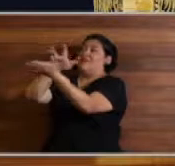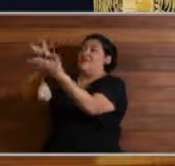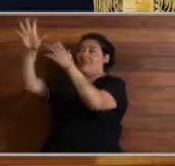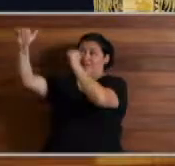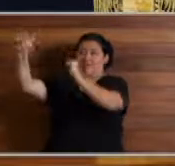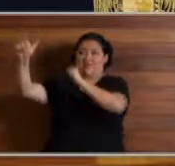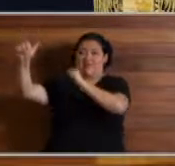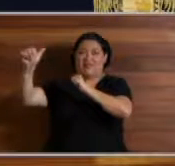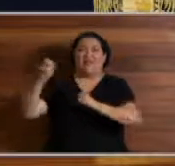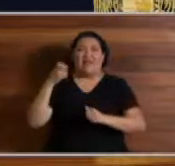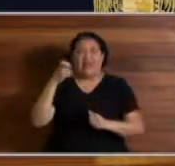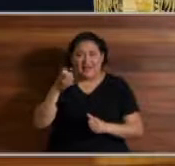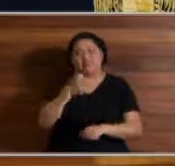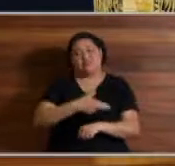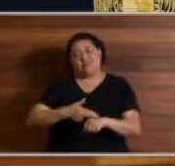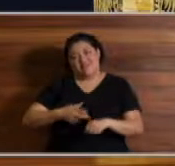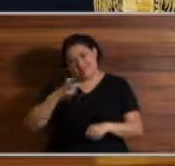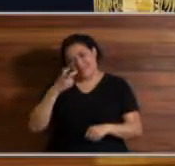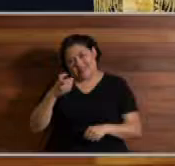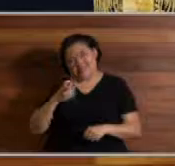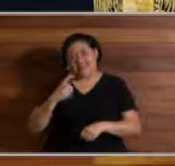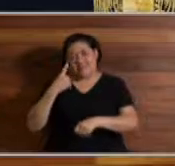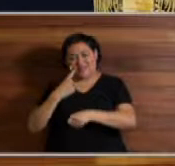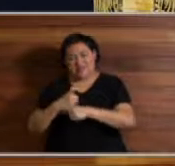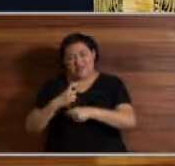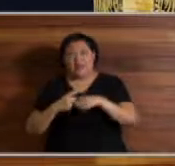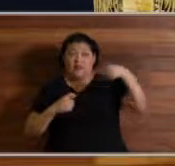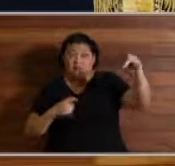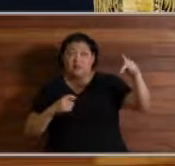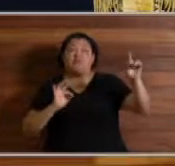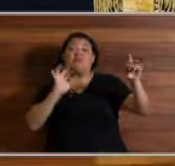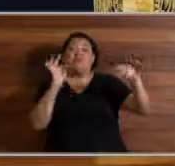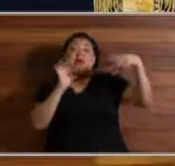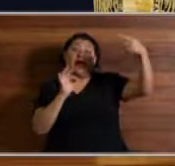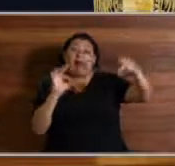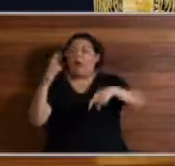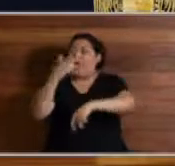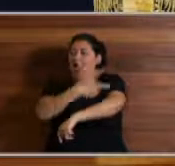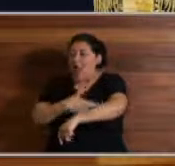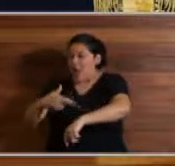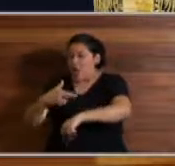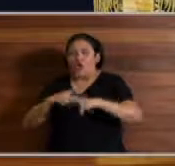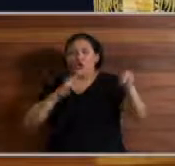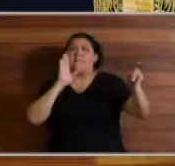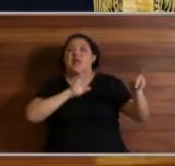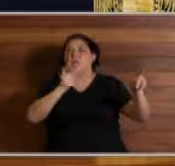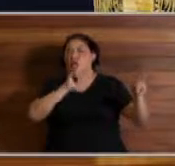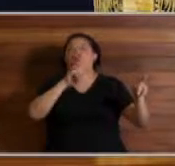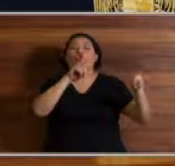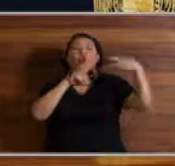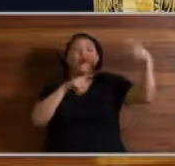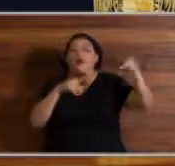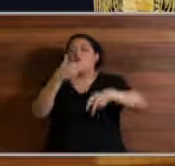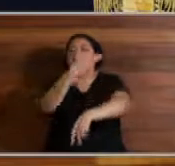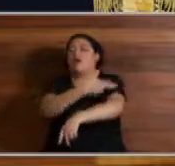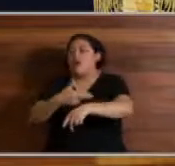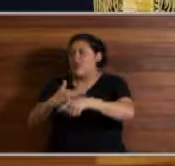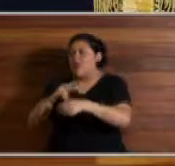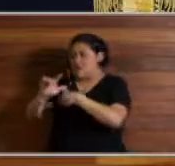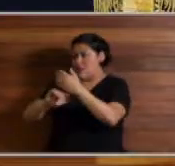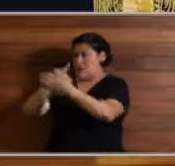Yo creo que esa es la vía, ¿no? O sea, por supuesto estarán haciendo los análisis, no digo que no estén haciendo su trabajo, sino que yo creo que este